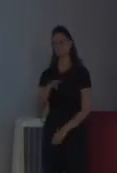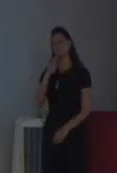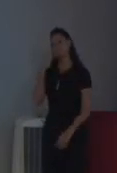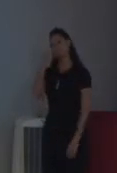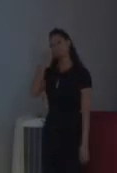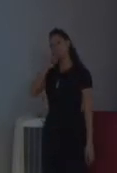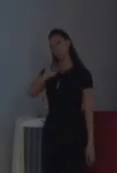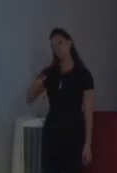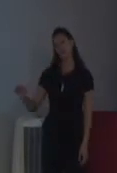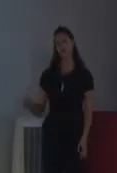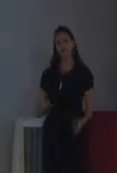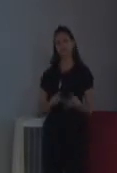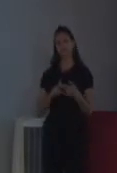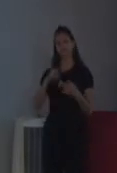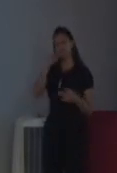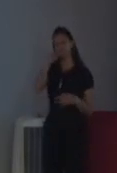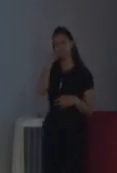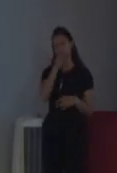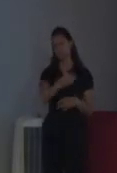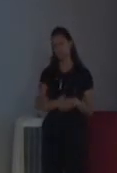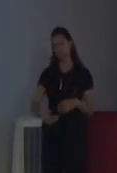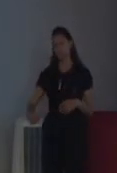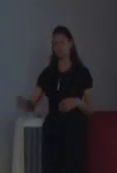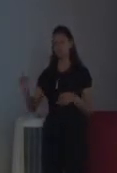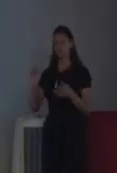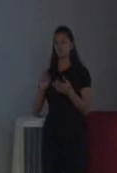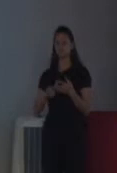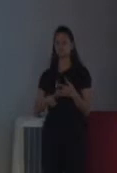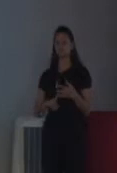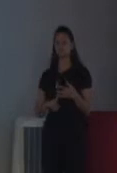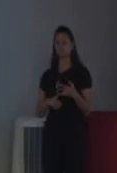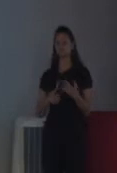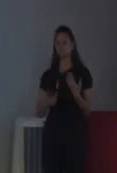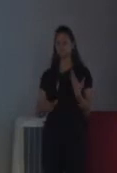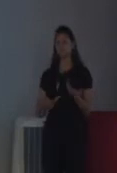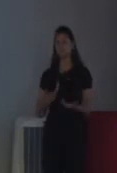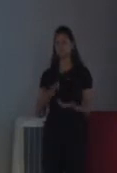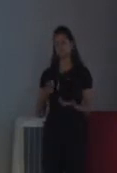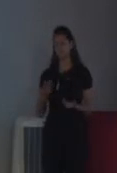Las mujeres, los niños, ¿cierto?